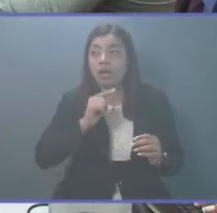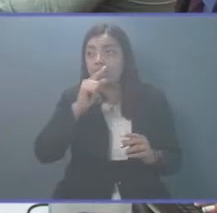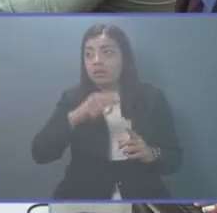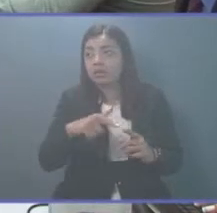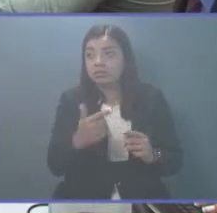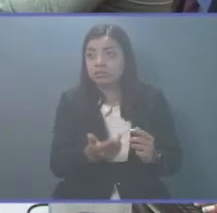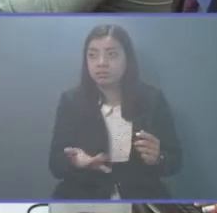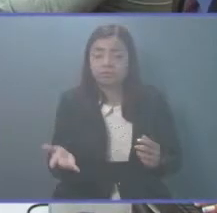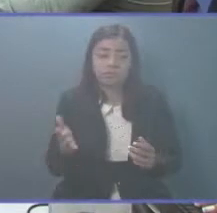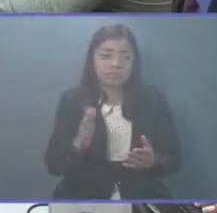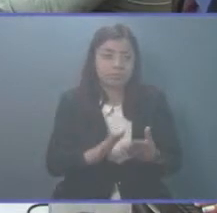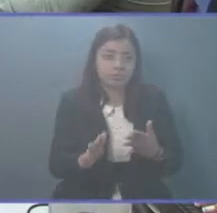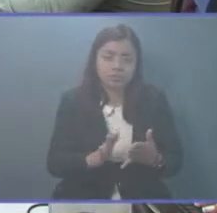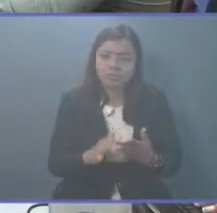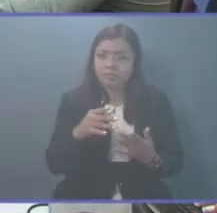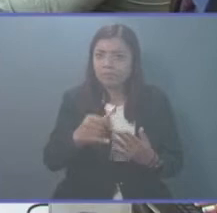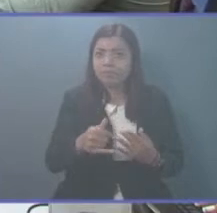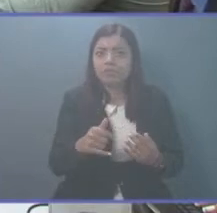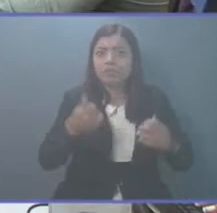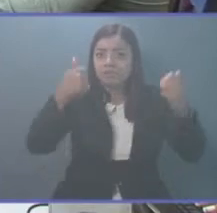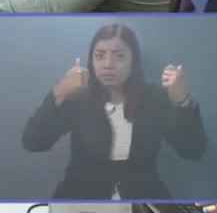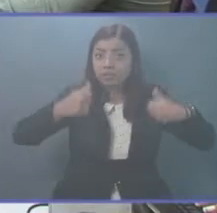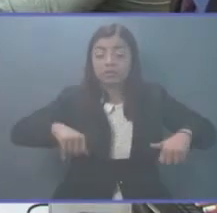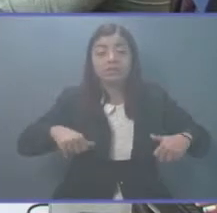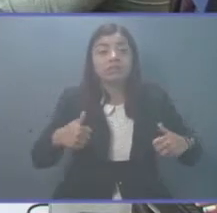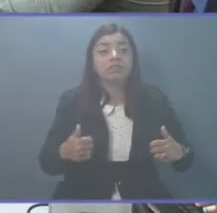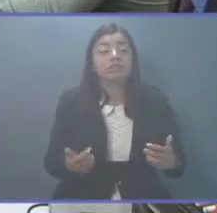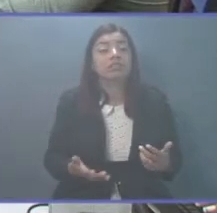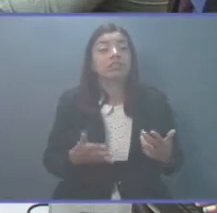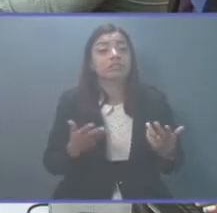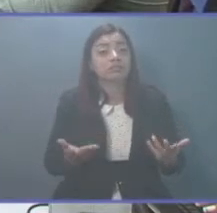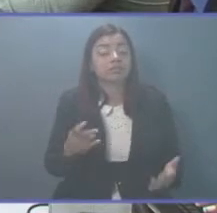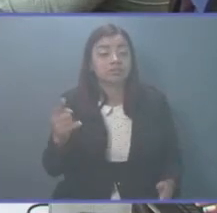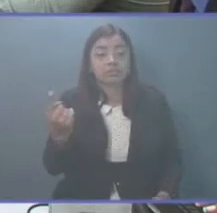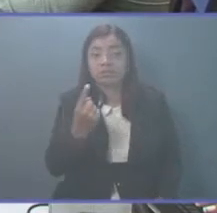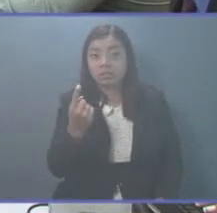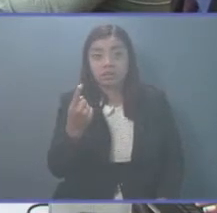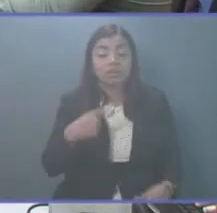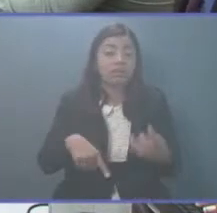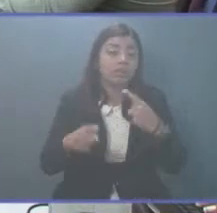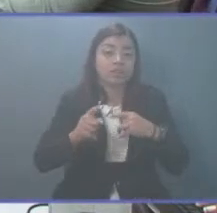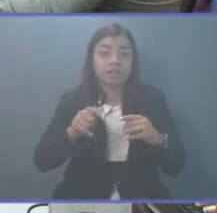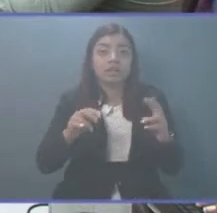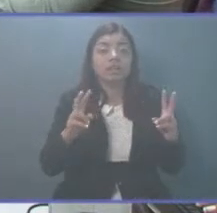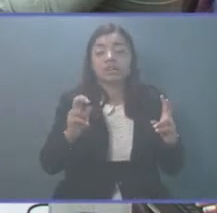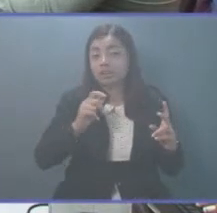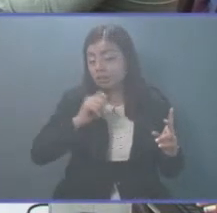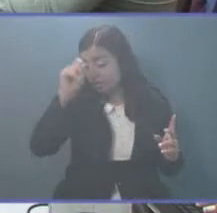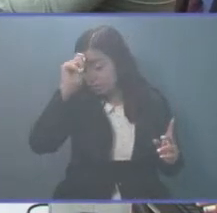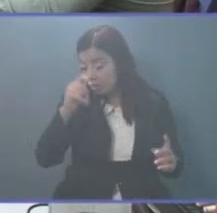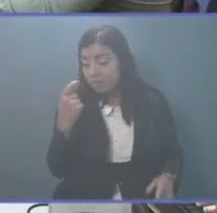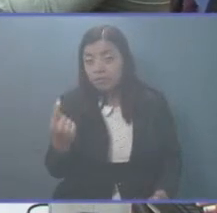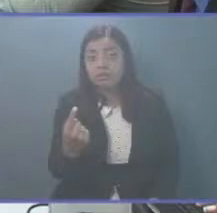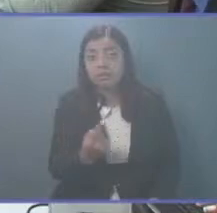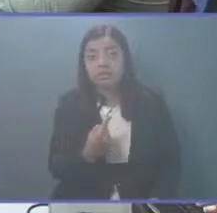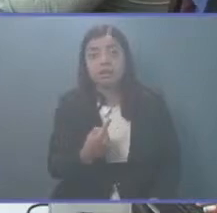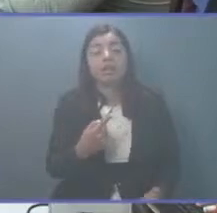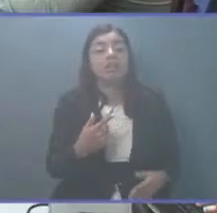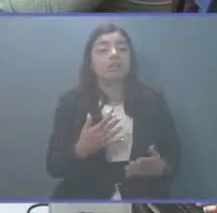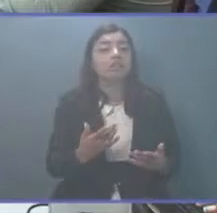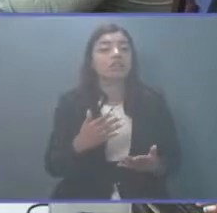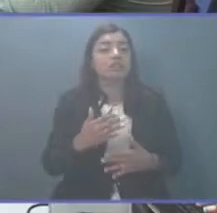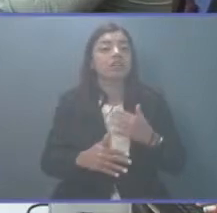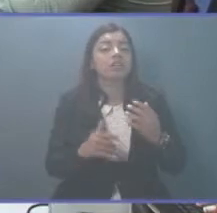más de lo que han pagado, con el acuerdo de que ellos no se presenten a reconocimientos de personas, no se